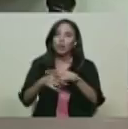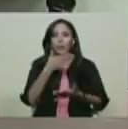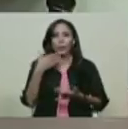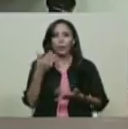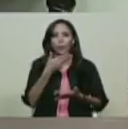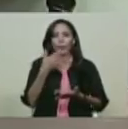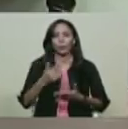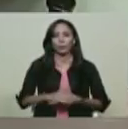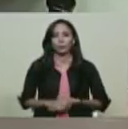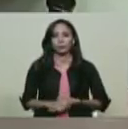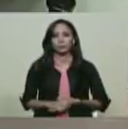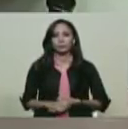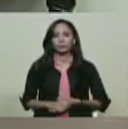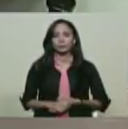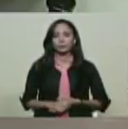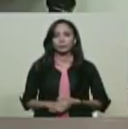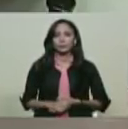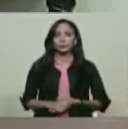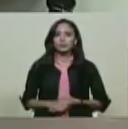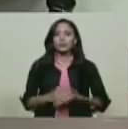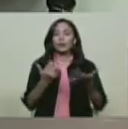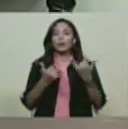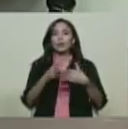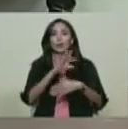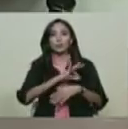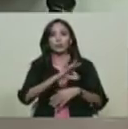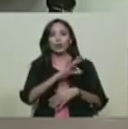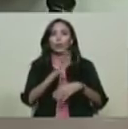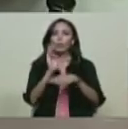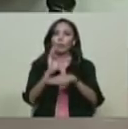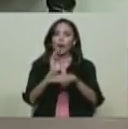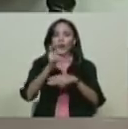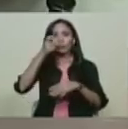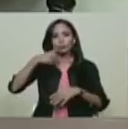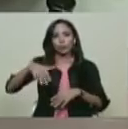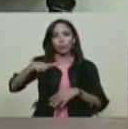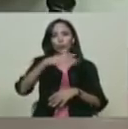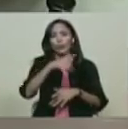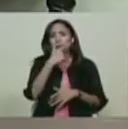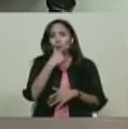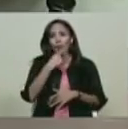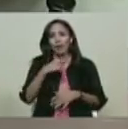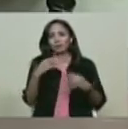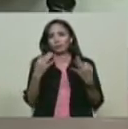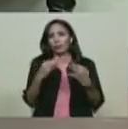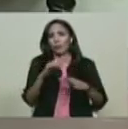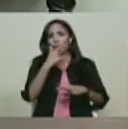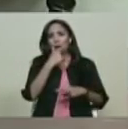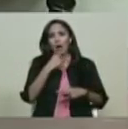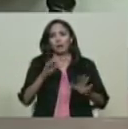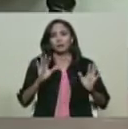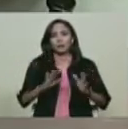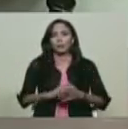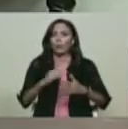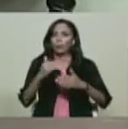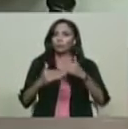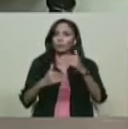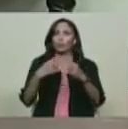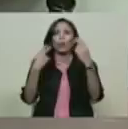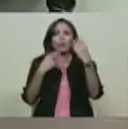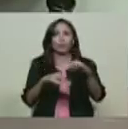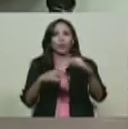Es una poderosa política social de seguridad y protección del pueblo, así de sencillo. Mientras vamos logrando los niveles